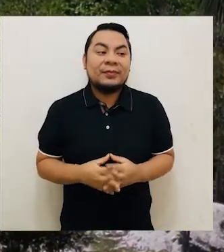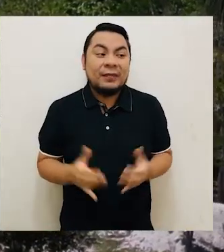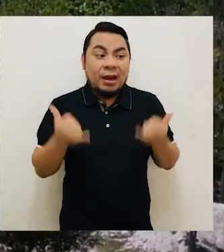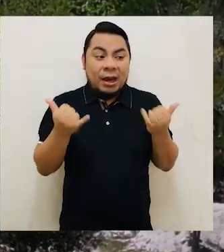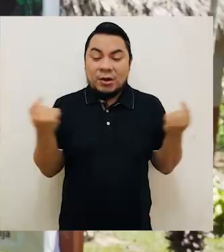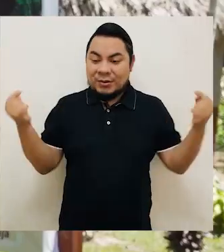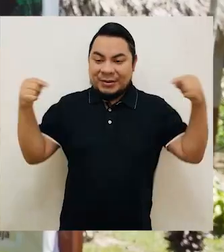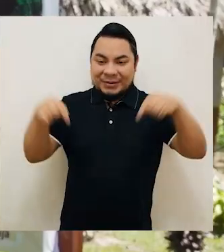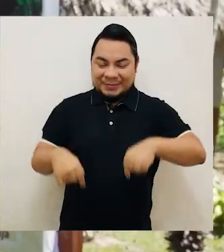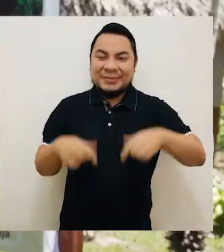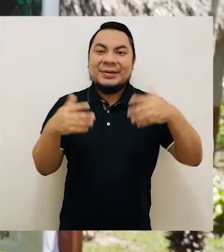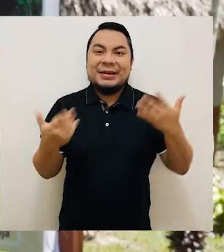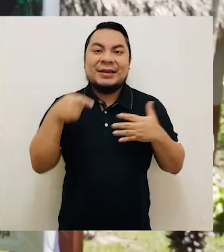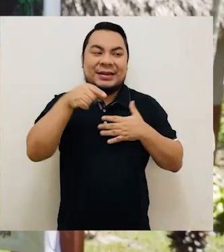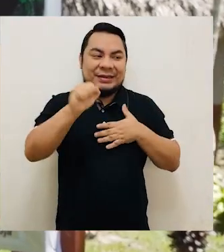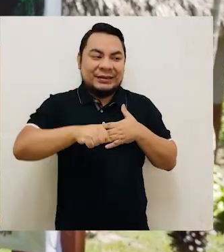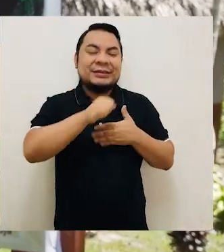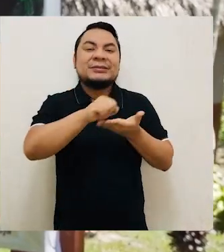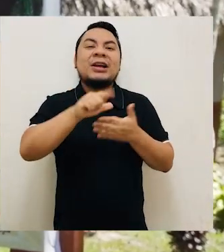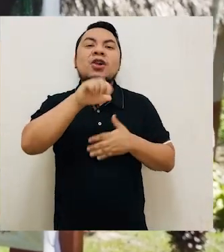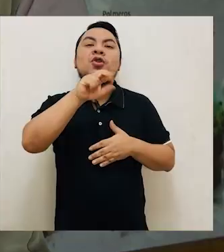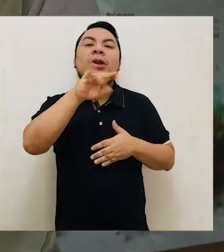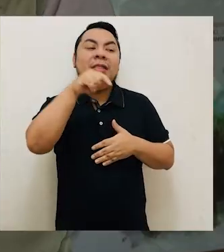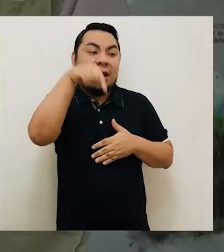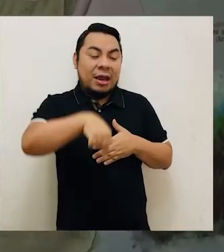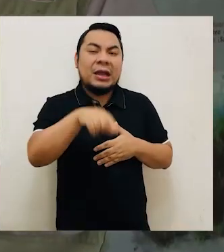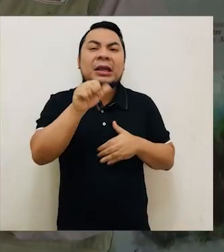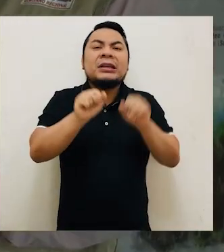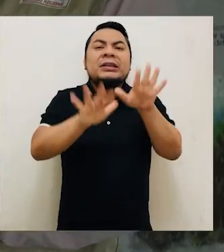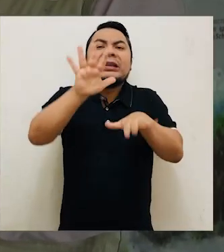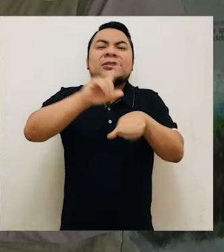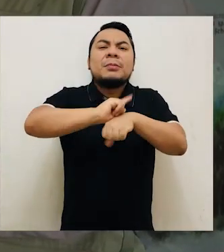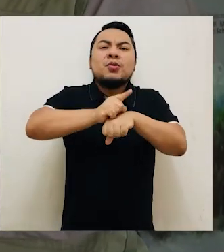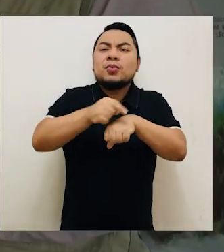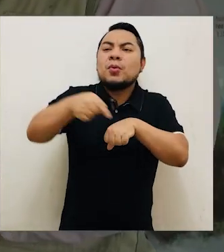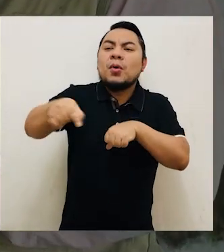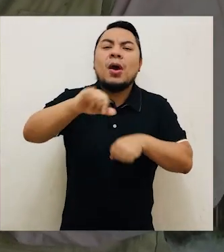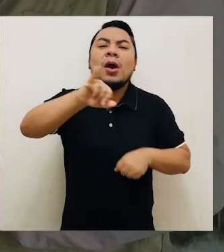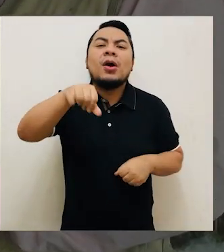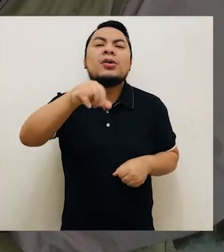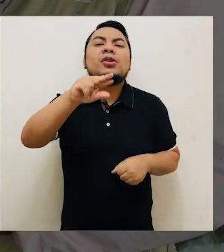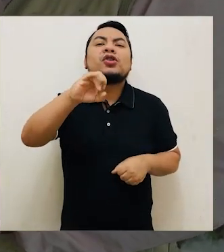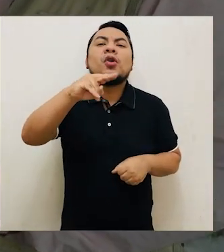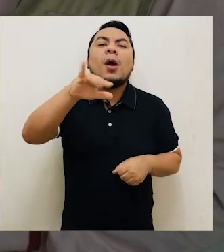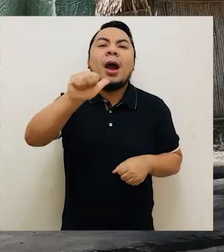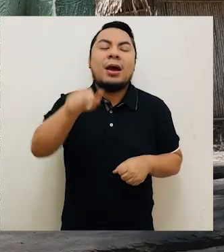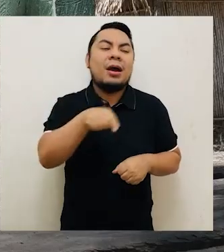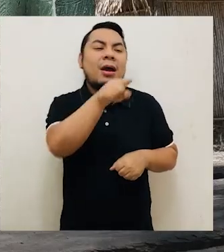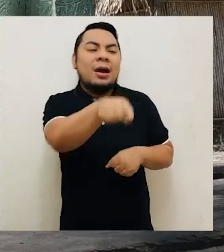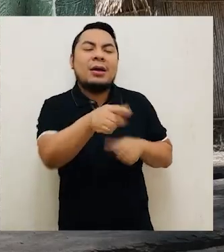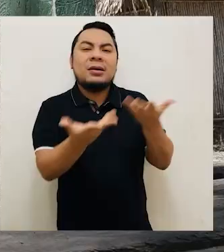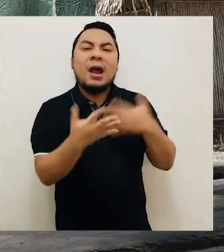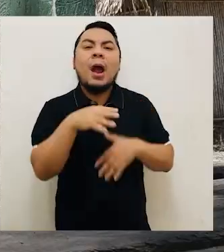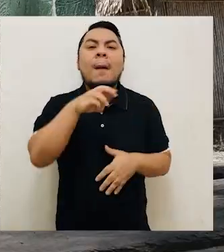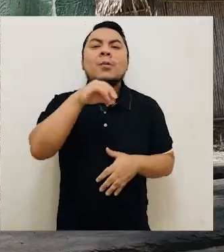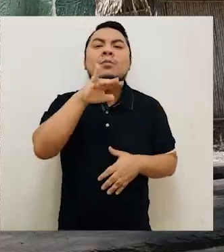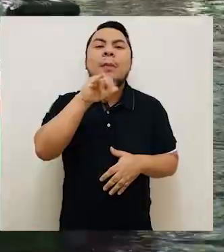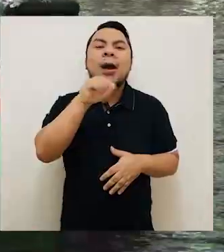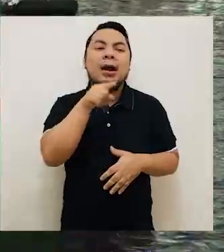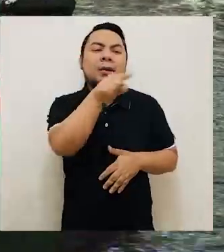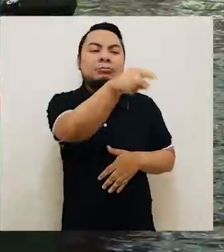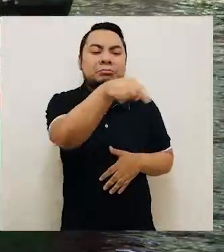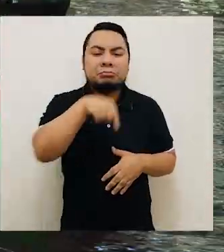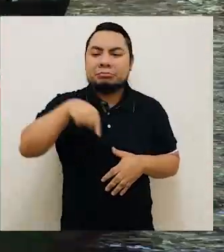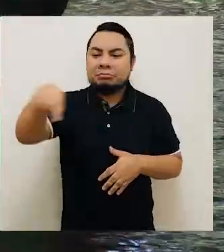Ahora estamos acá en Santa Elena, a 15 minutos de Rioja, a 40 minutos de Moyobamba. Lo que Santa Elena tiene es un área